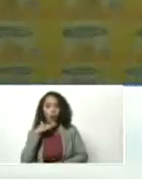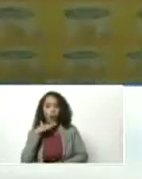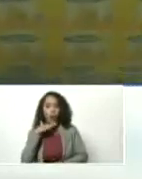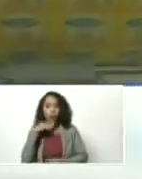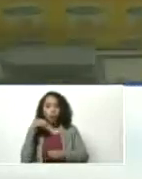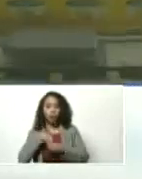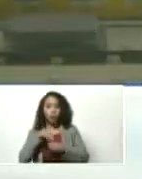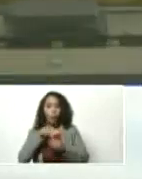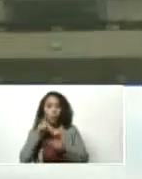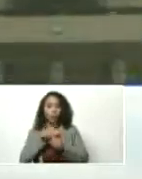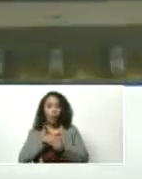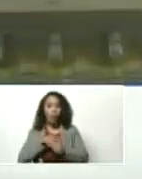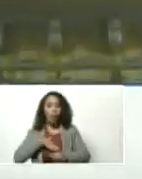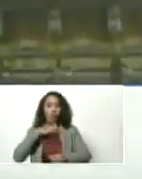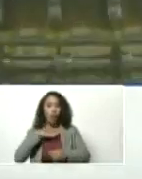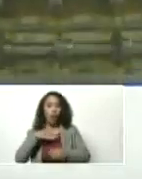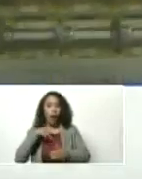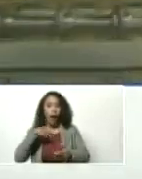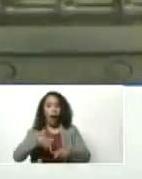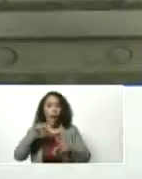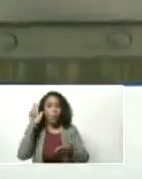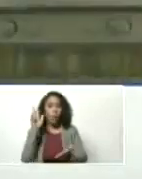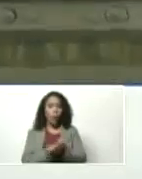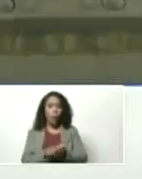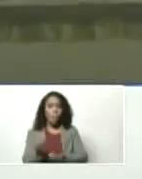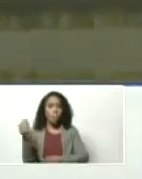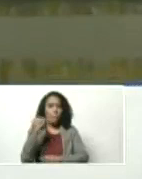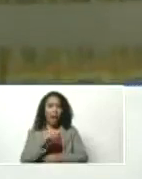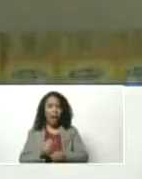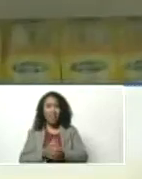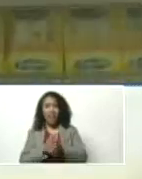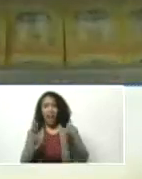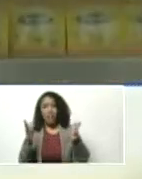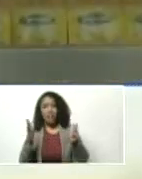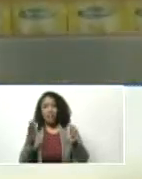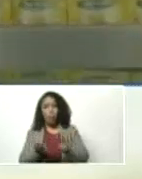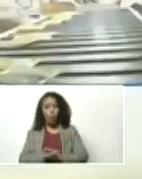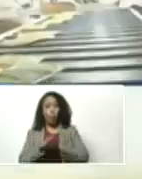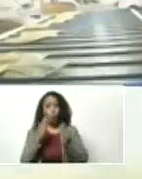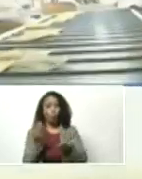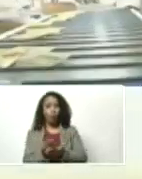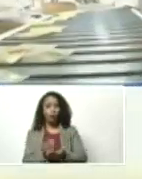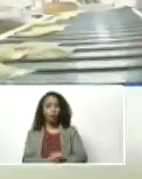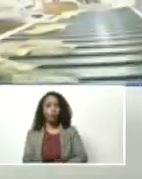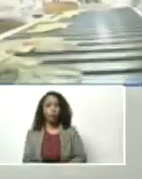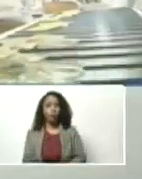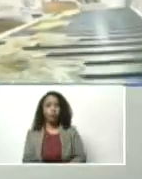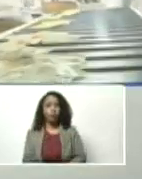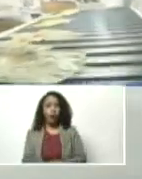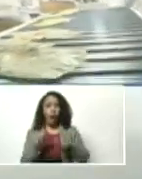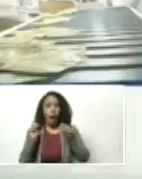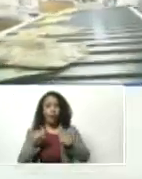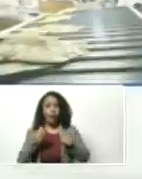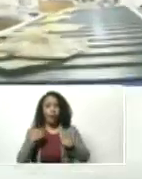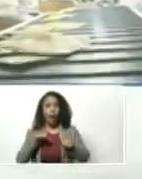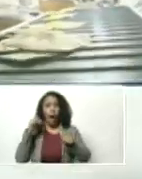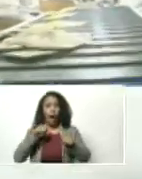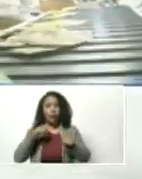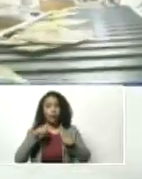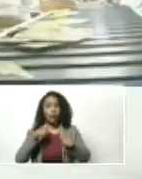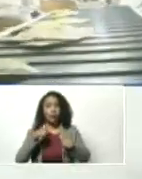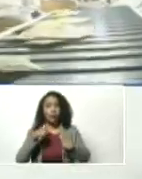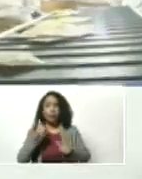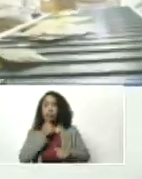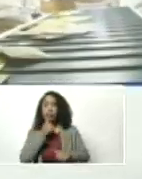las reservas petroleras certificadas más grandes del planeta Tierra. aquí están. Quien quiera